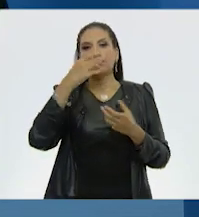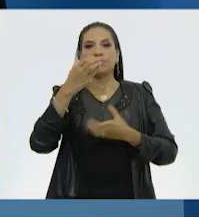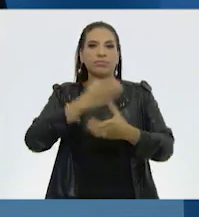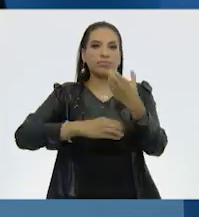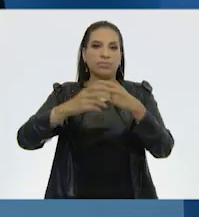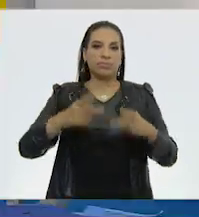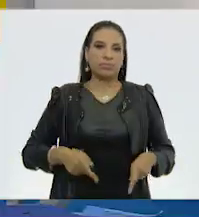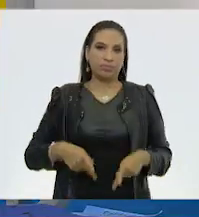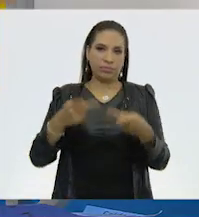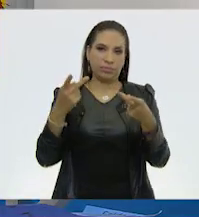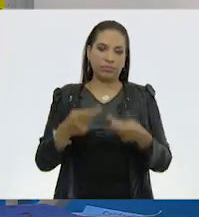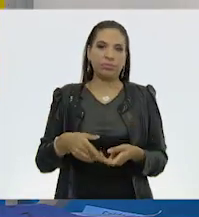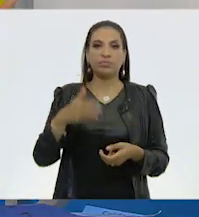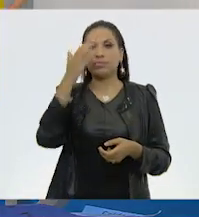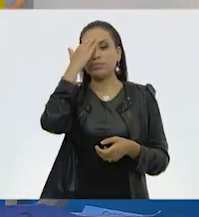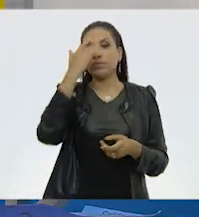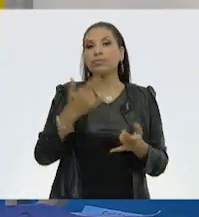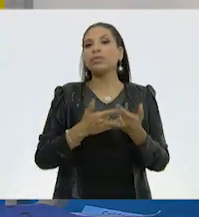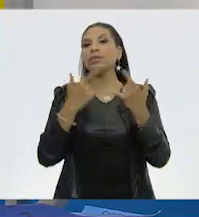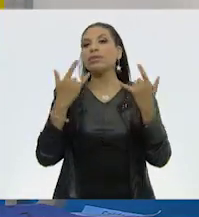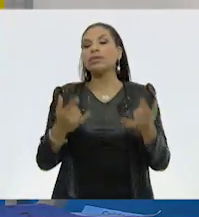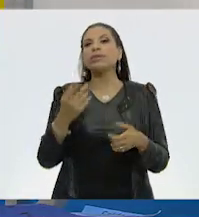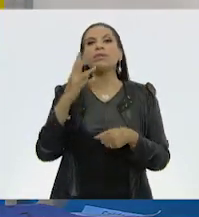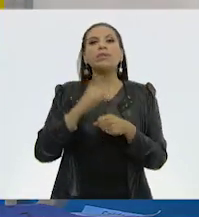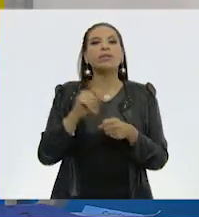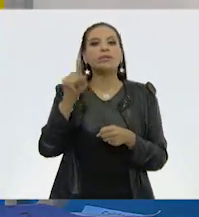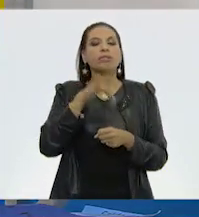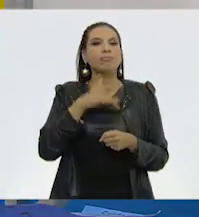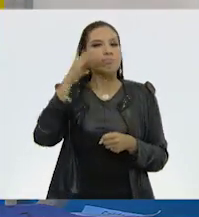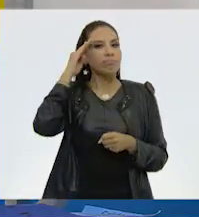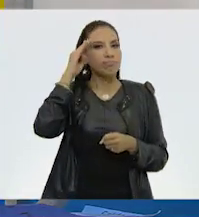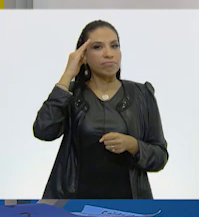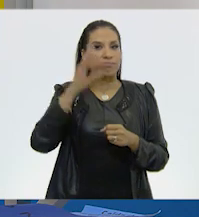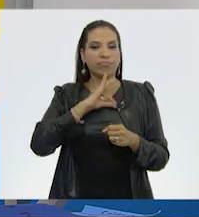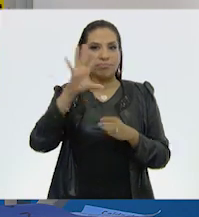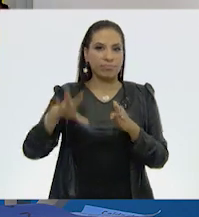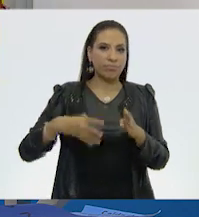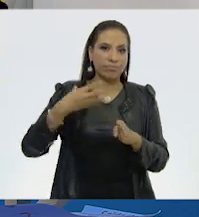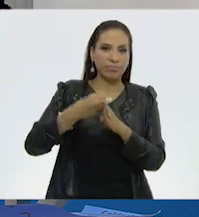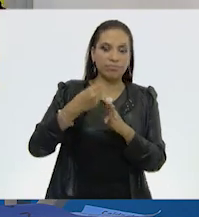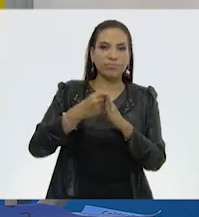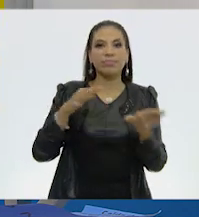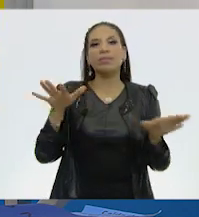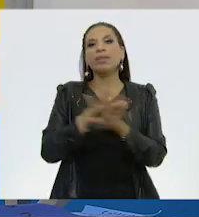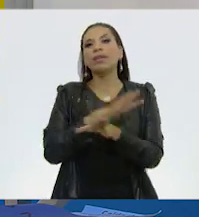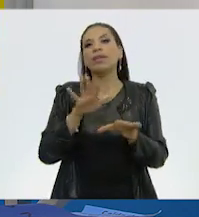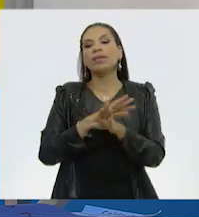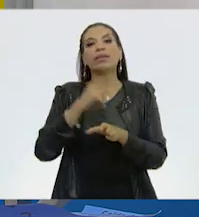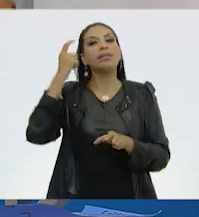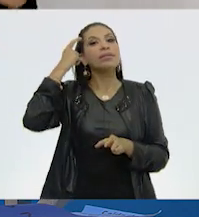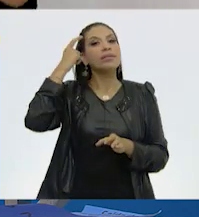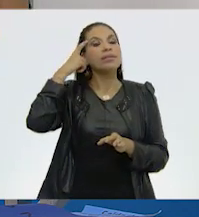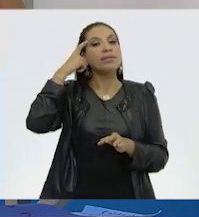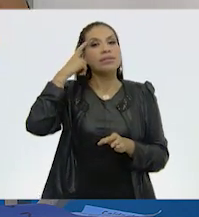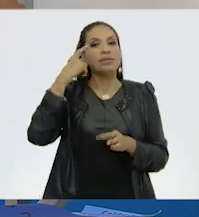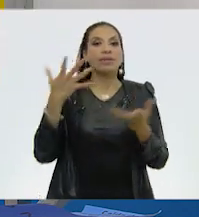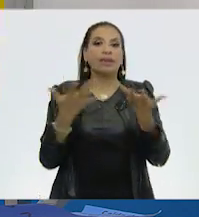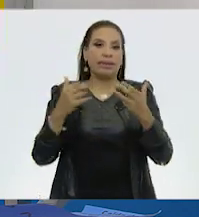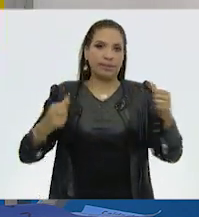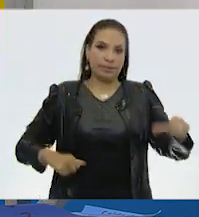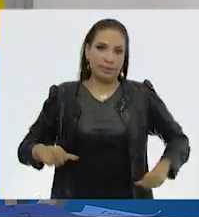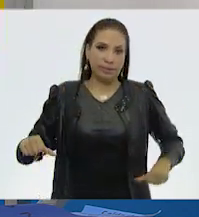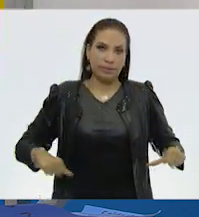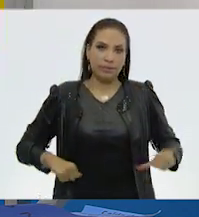comercio. Conocer la historia nos permite hacer este tipo de reflexiones y modificar en nuestro pensamiento y